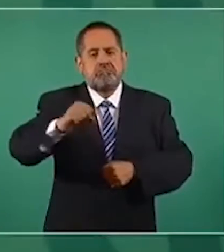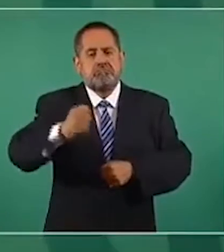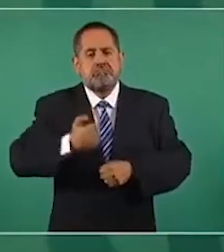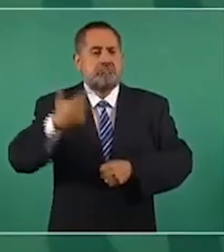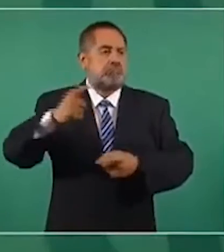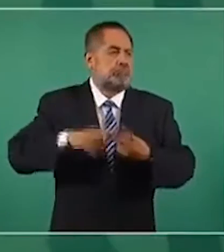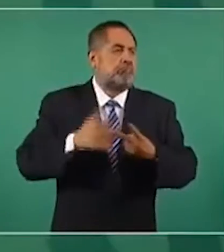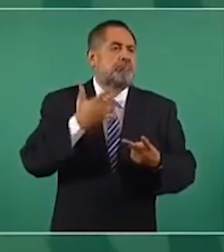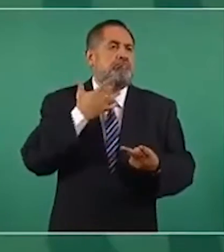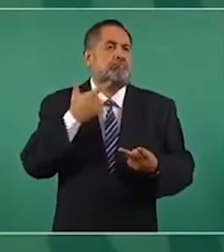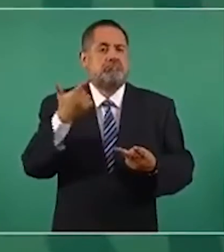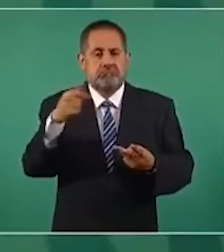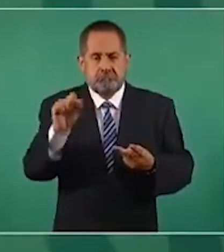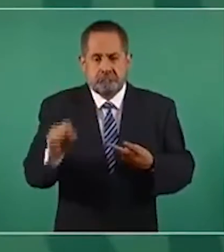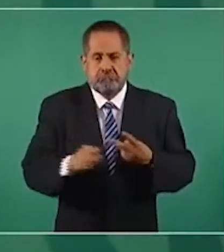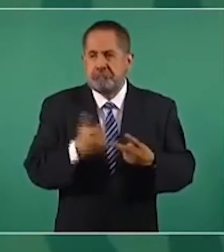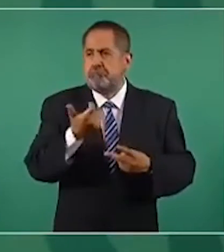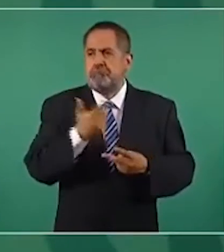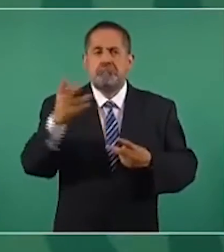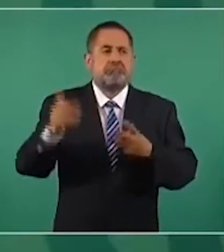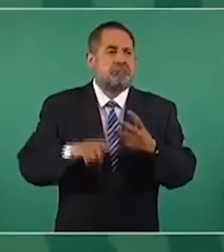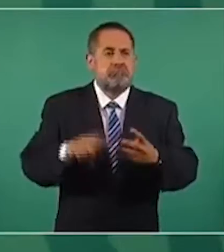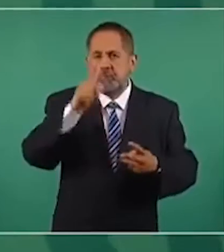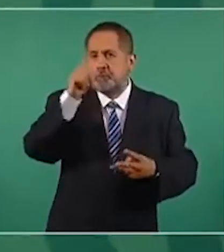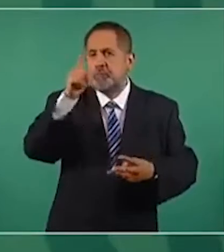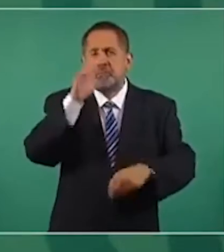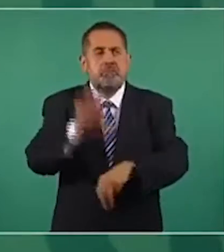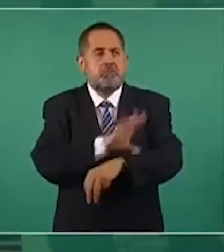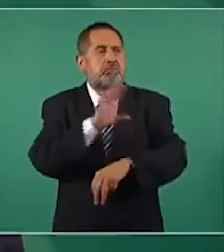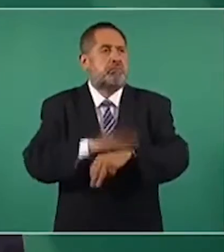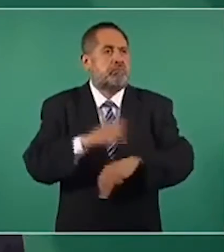del gas, de la luz.